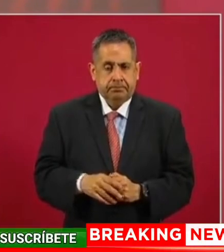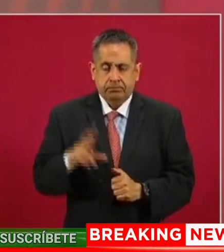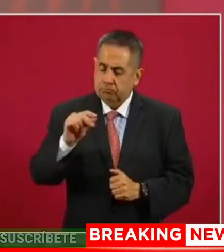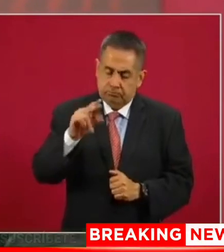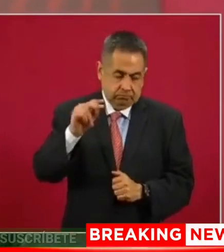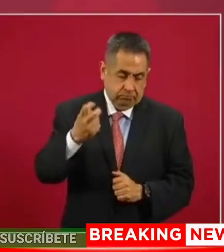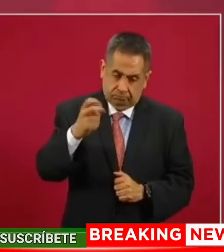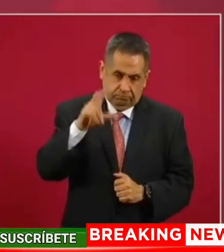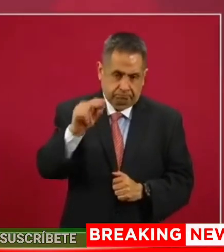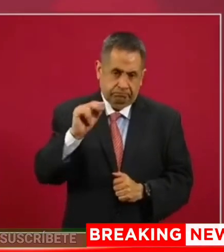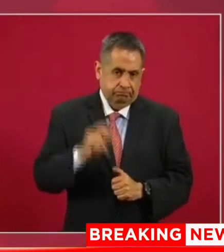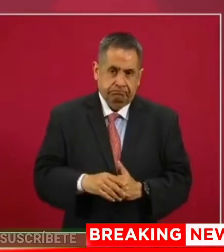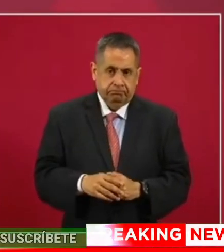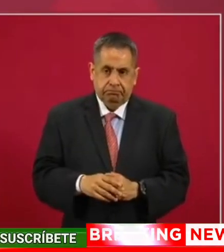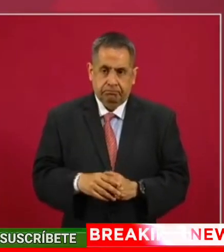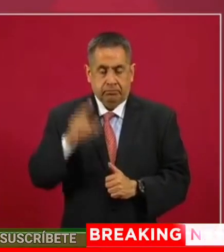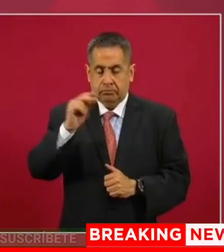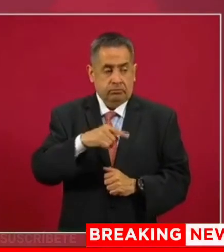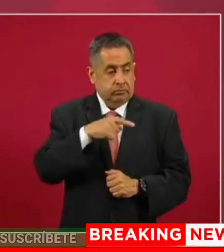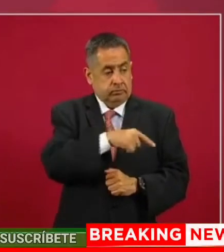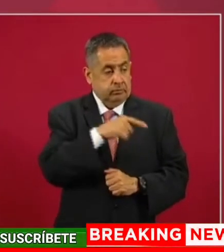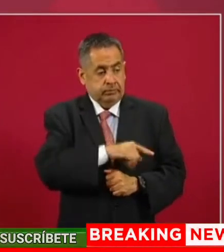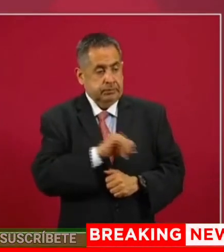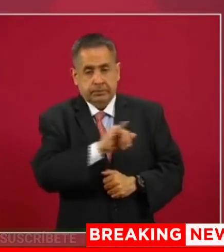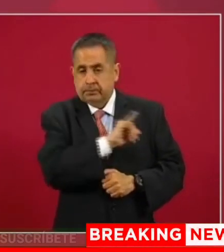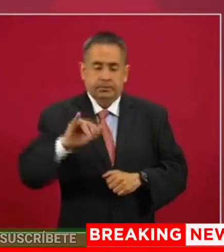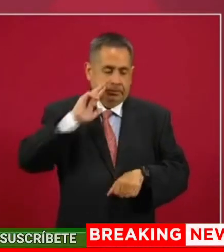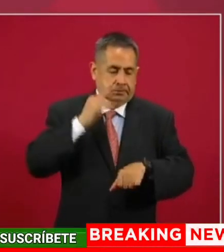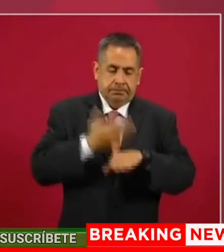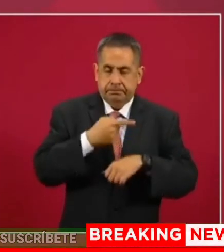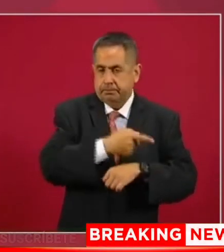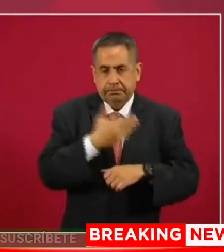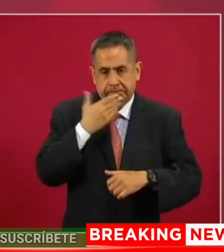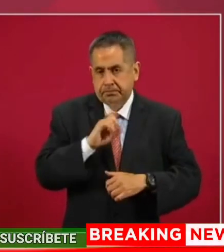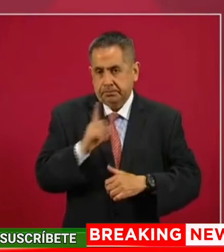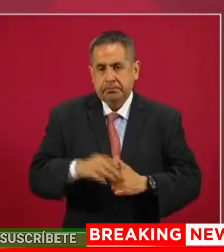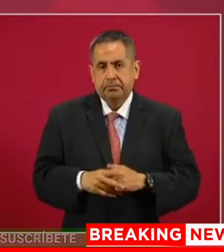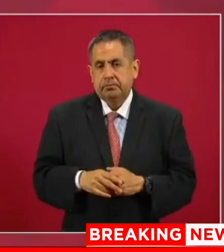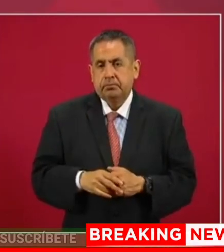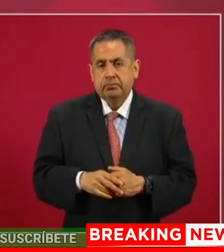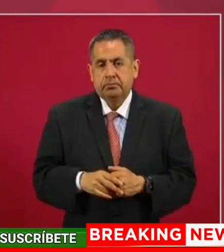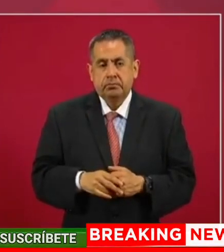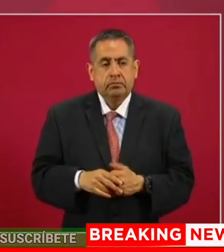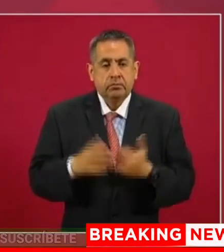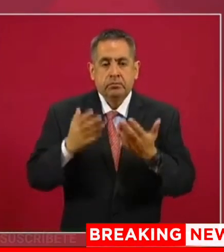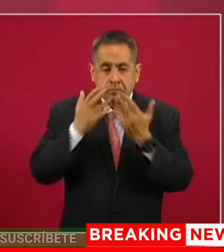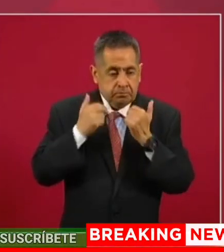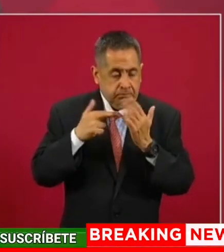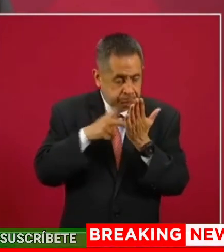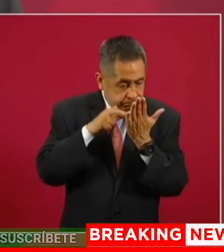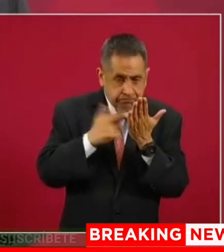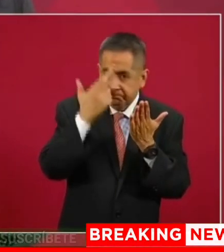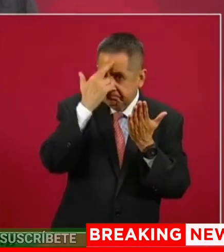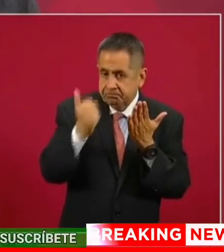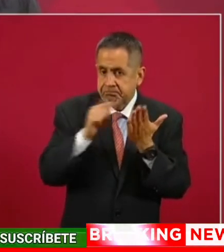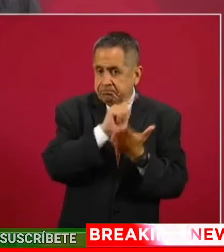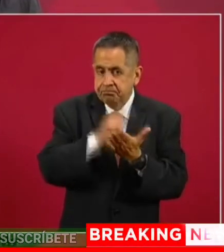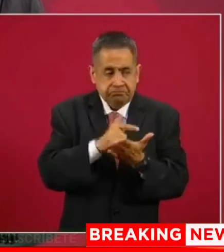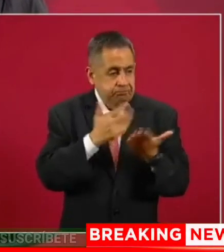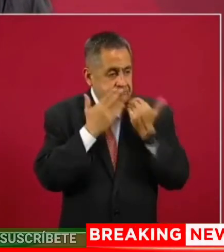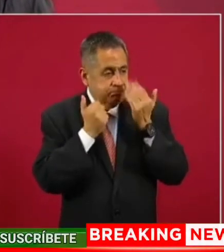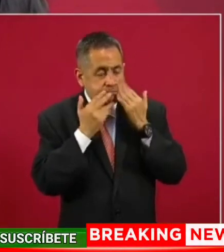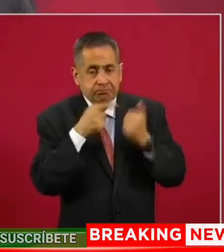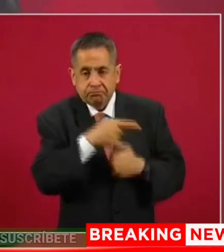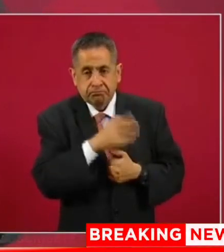no, es muy irresponsable. Además, no hay fundamento legal. Y